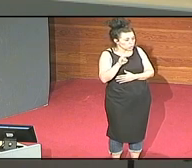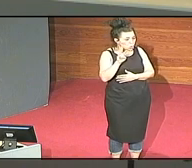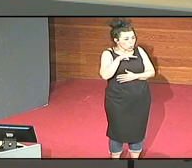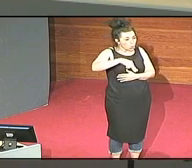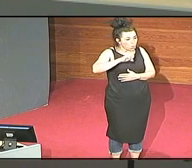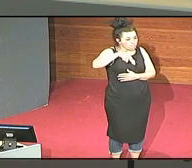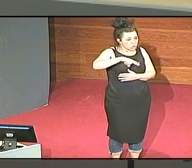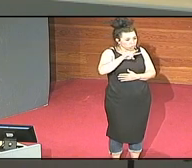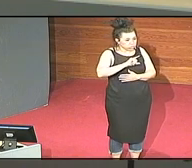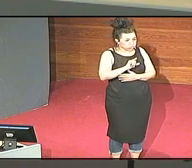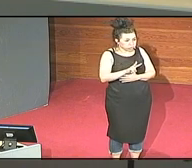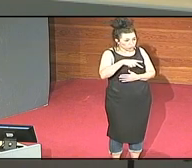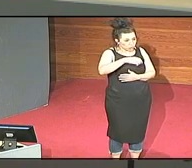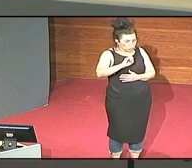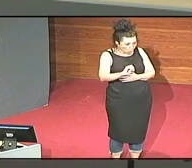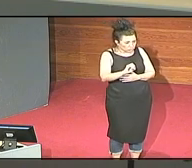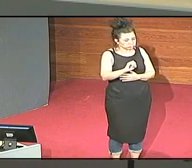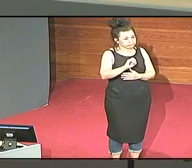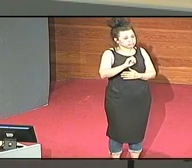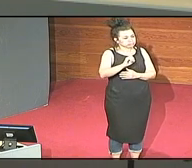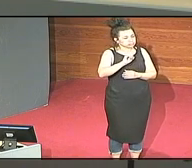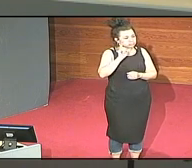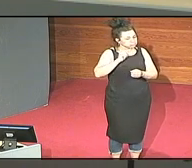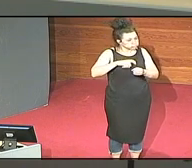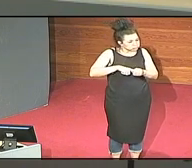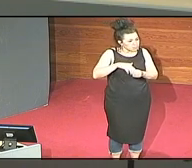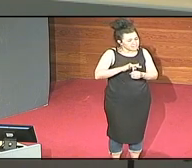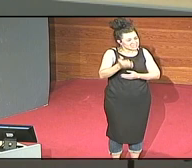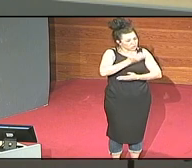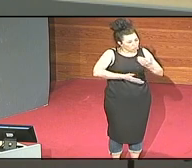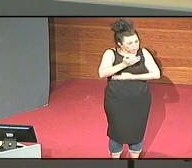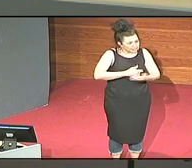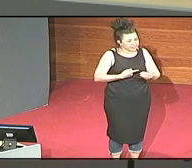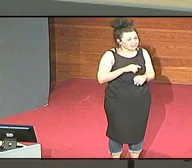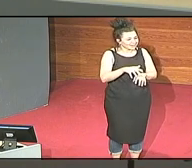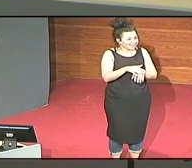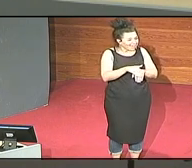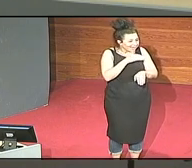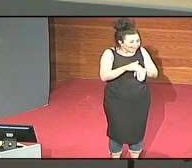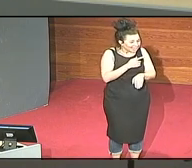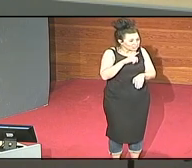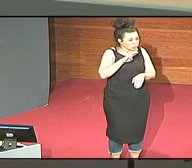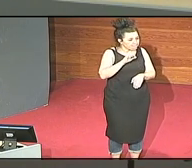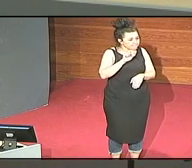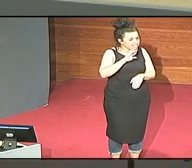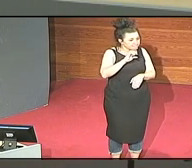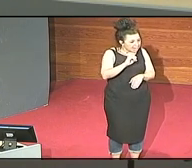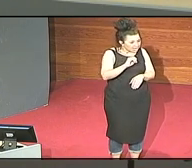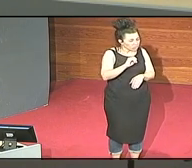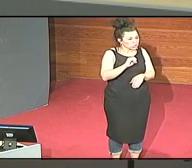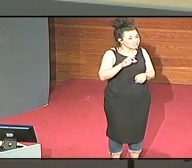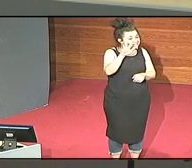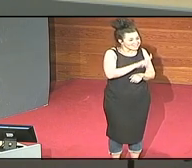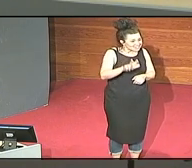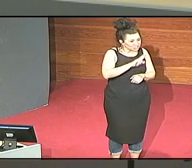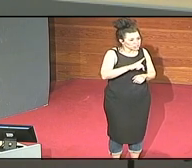estás en vital discal iraquí en colaboración que quiten sitúa la no la gatopardo national geographic dota yotam telebista